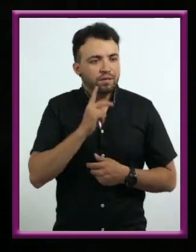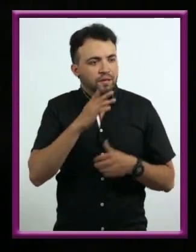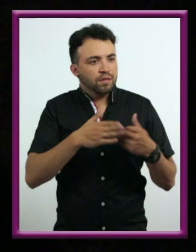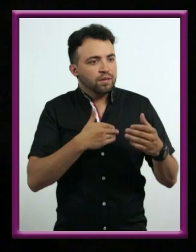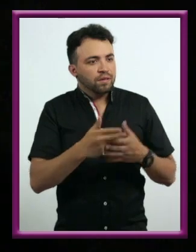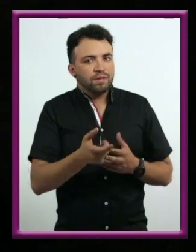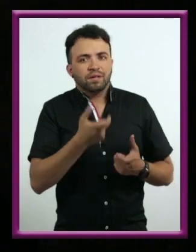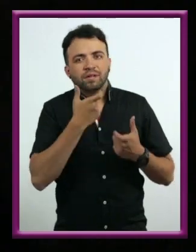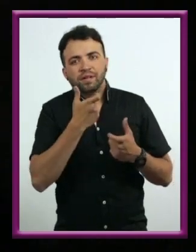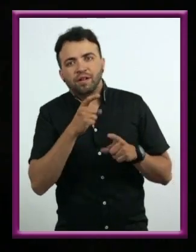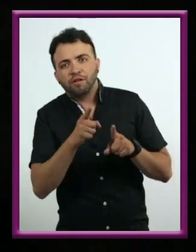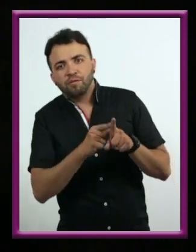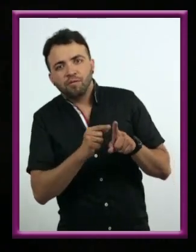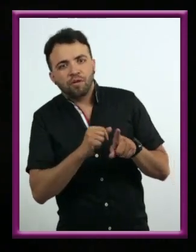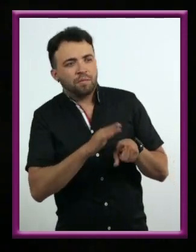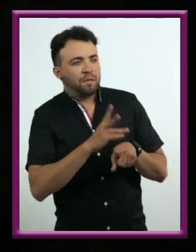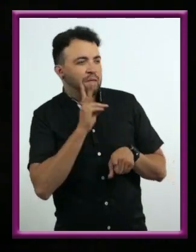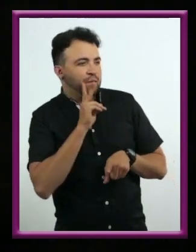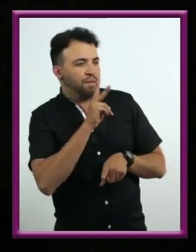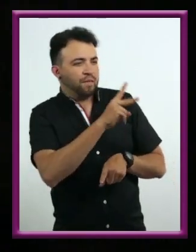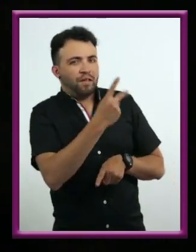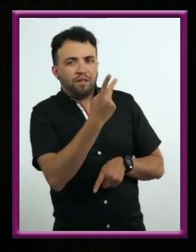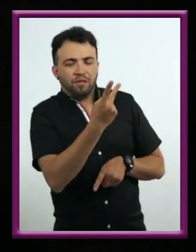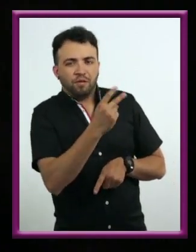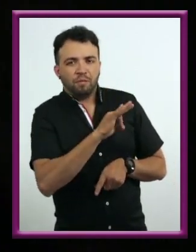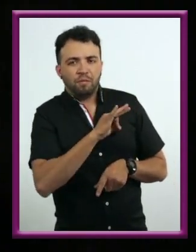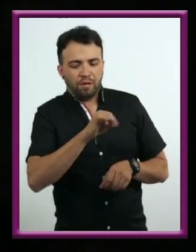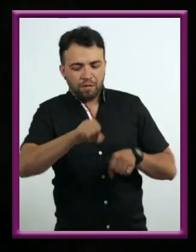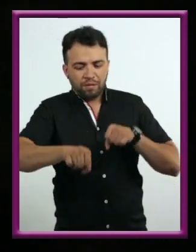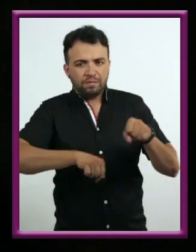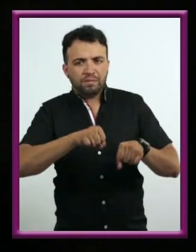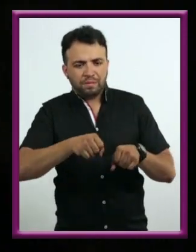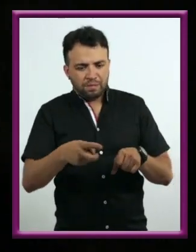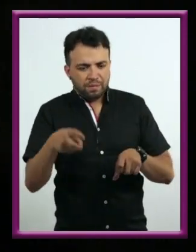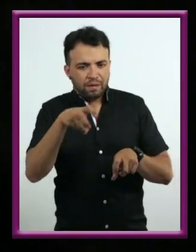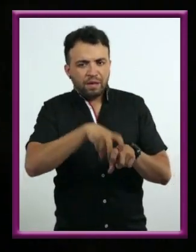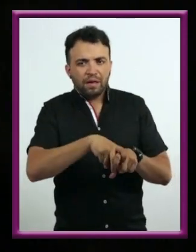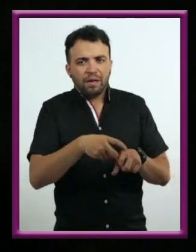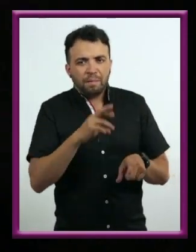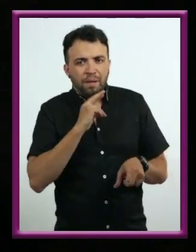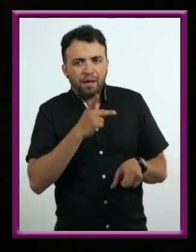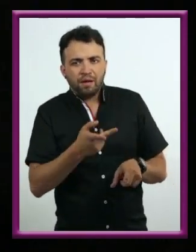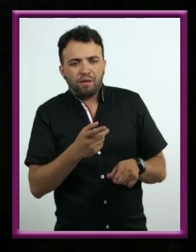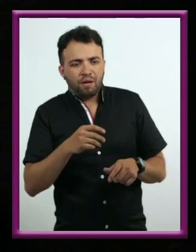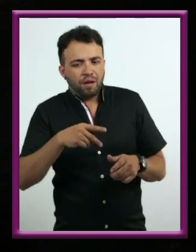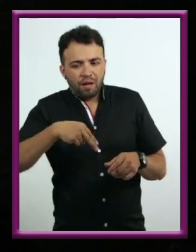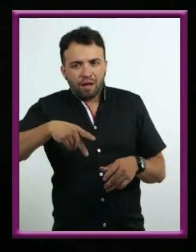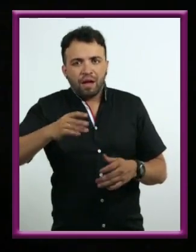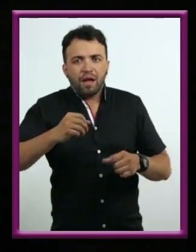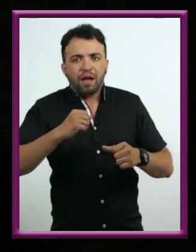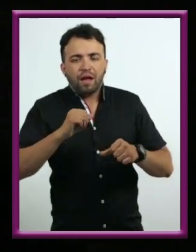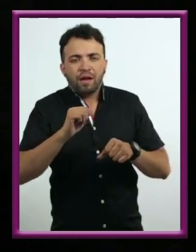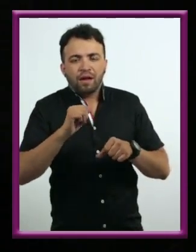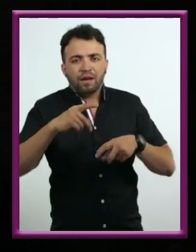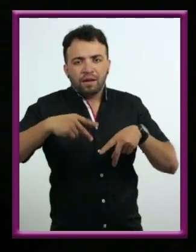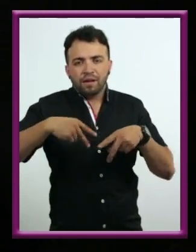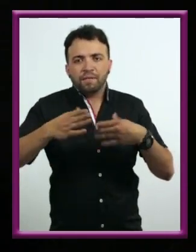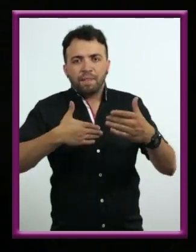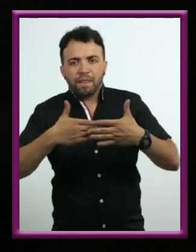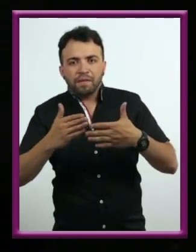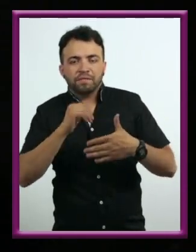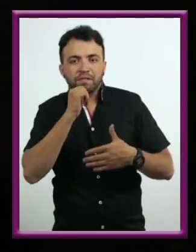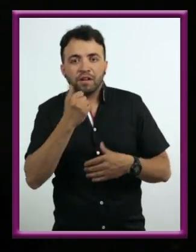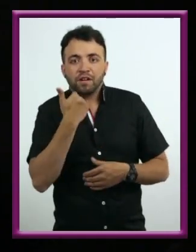de risa, ¿verdad? Pero no, todo el tiempo estamos atentos a lo que los demás piensan de lo que hacemos. Pero en conclusión, deberíamos estar